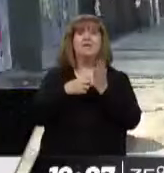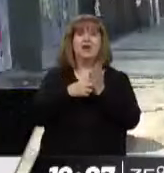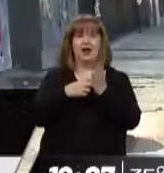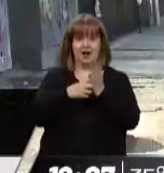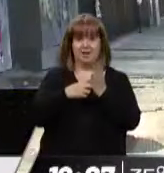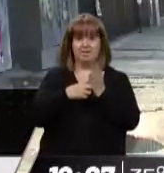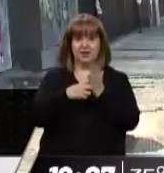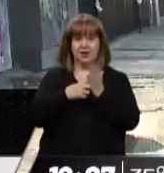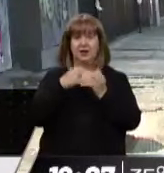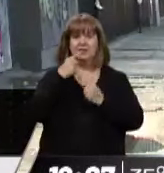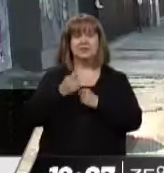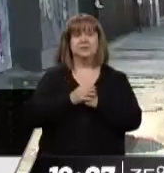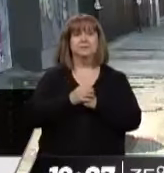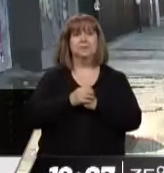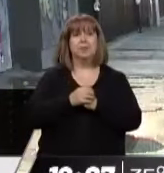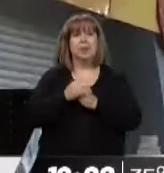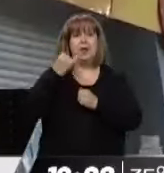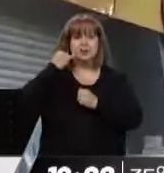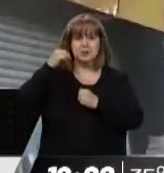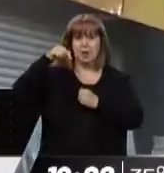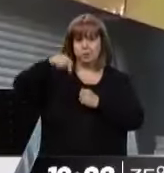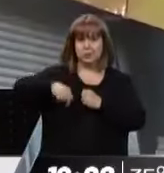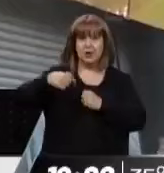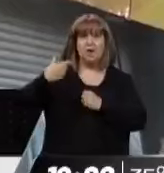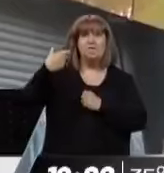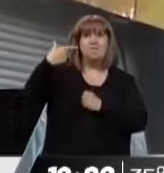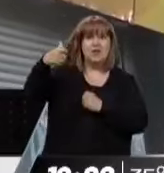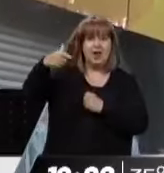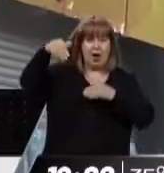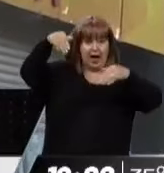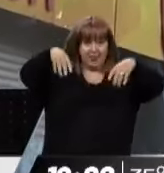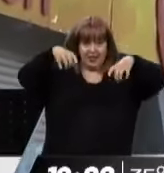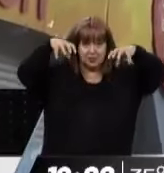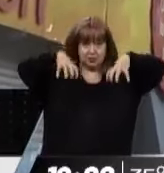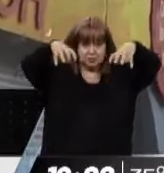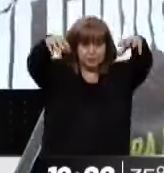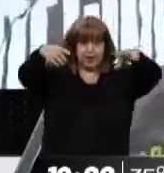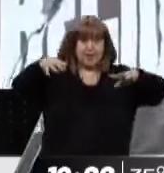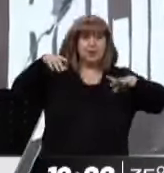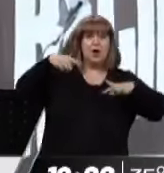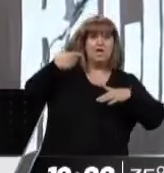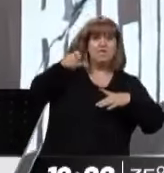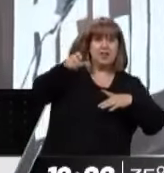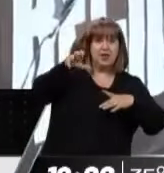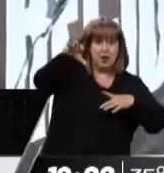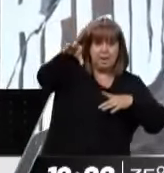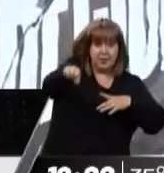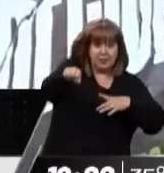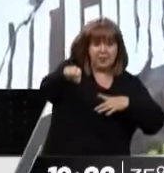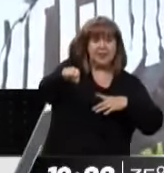un secuestro de una videofilmación interna de la Feria Persa a través del personal